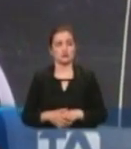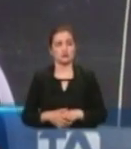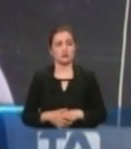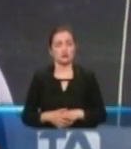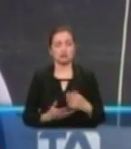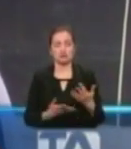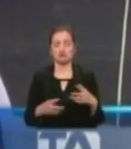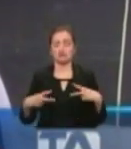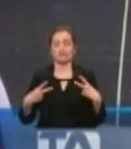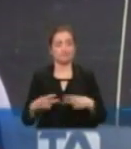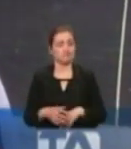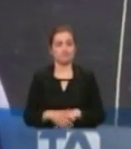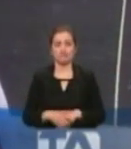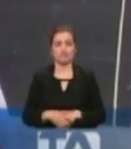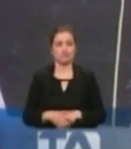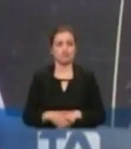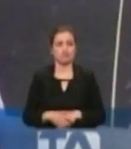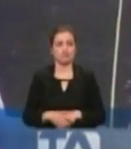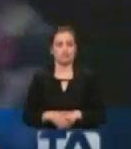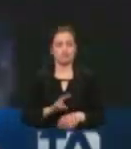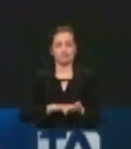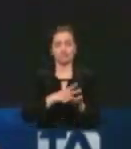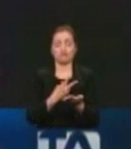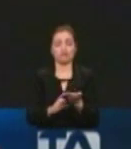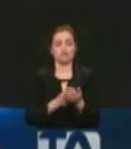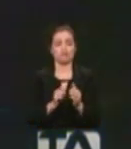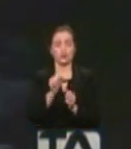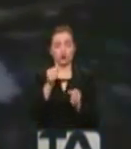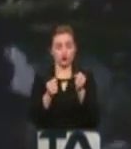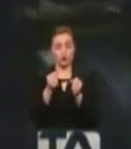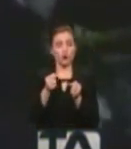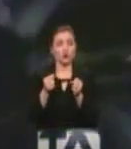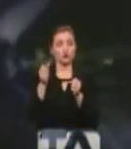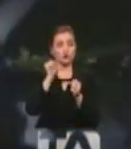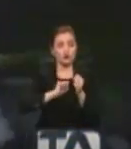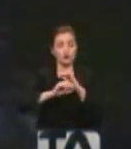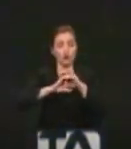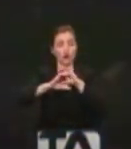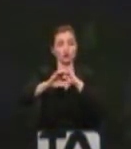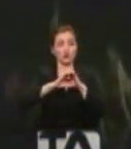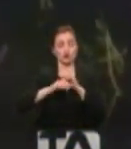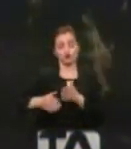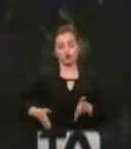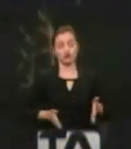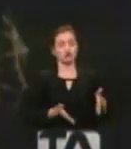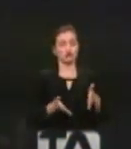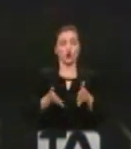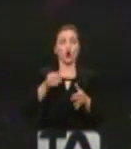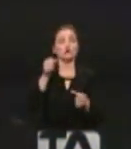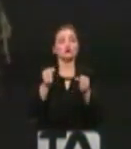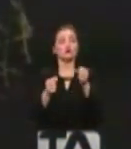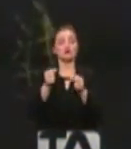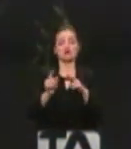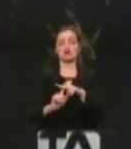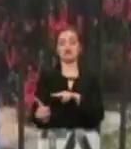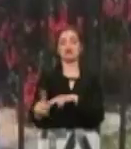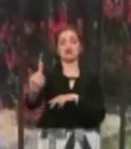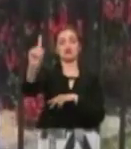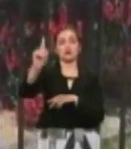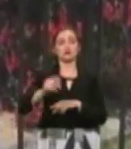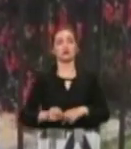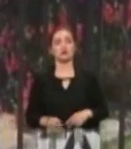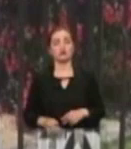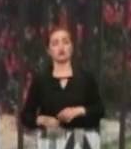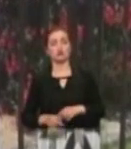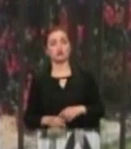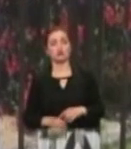dan esperanzas de vida de mi otro sobrino. El transporte interprovincial no cumplía una ruta, pero su conductor abandonó el lugar. El